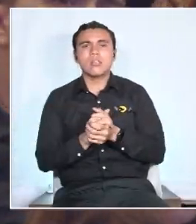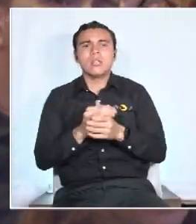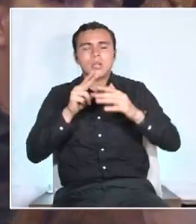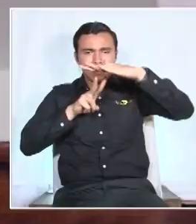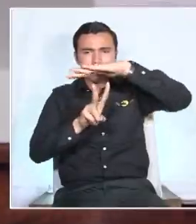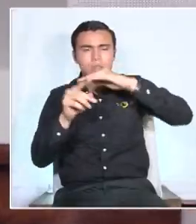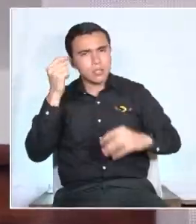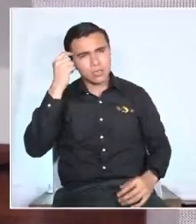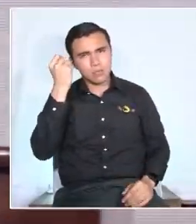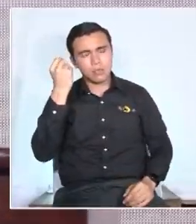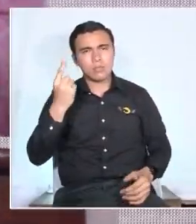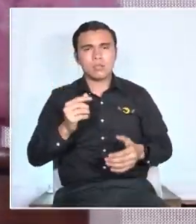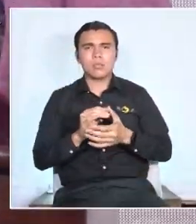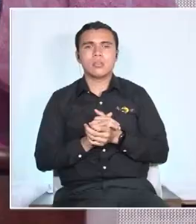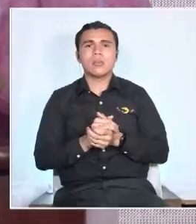proféticamente.